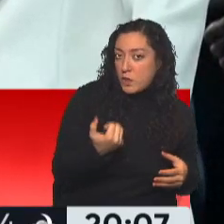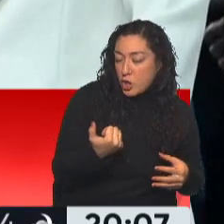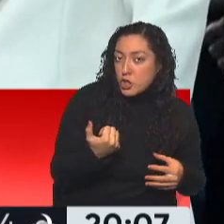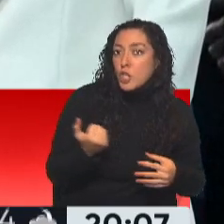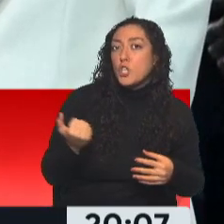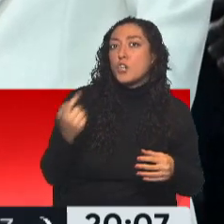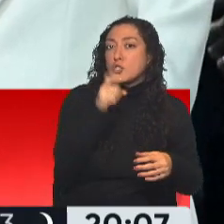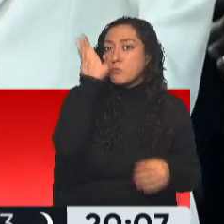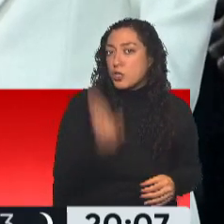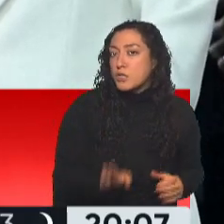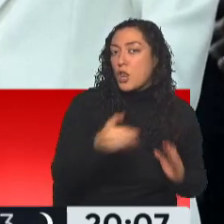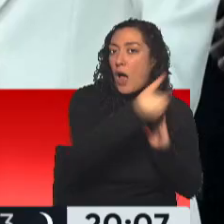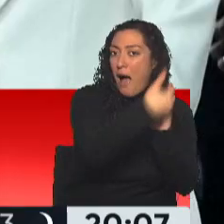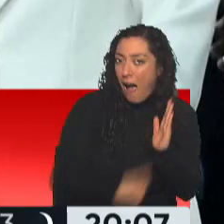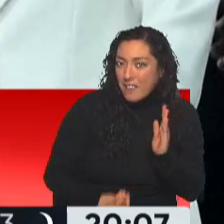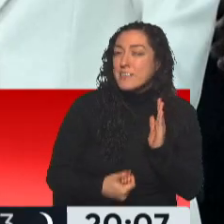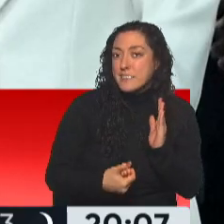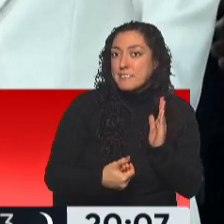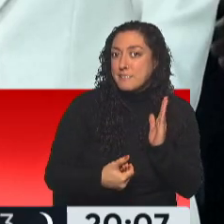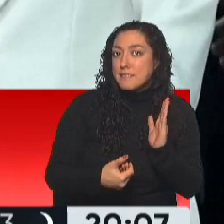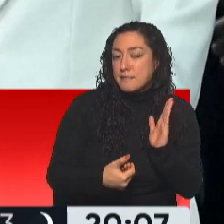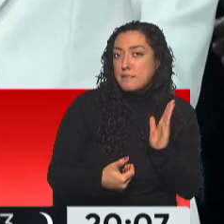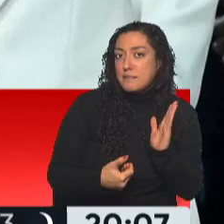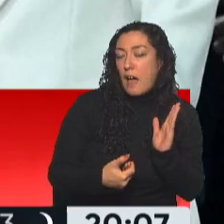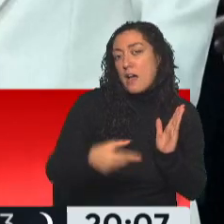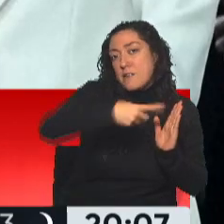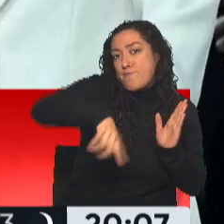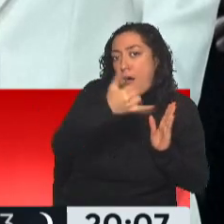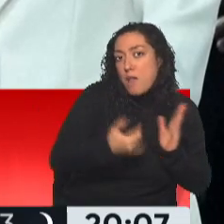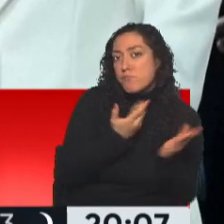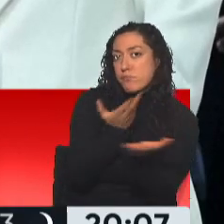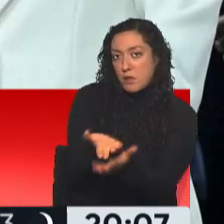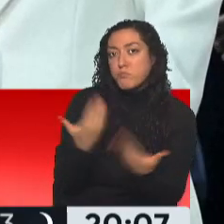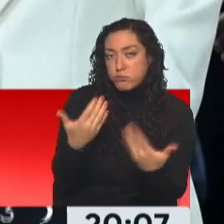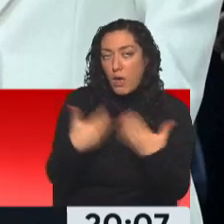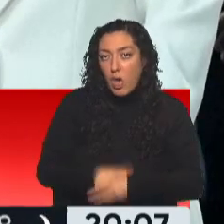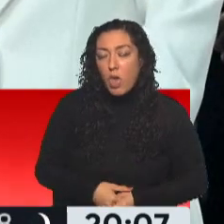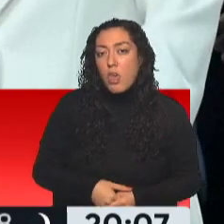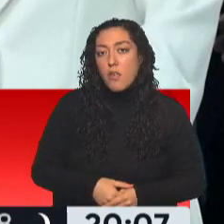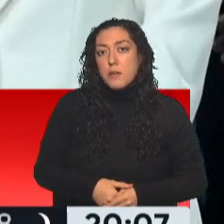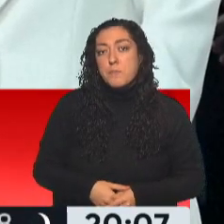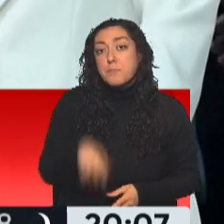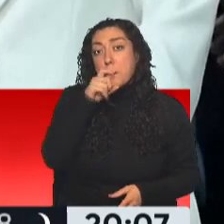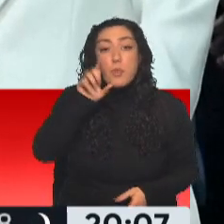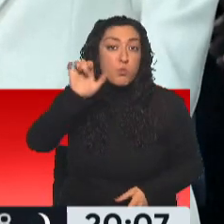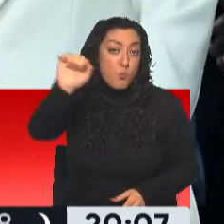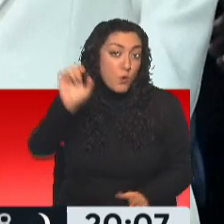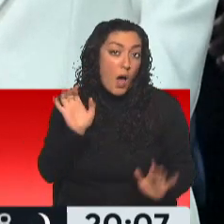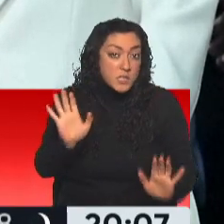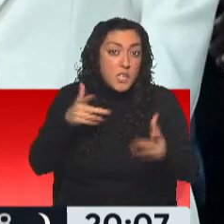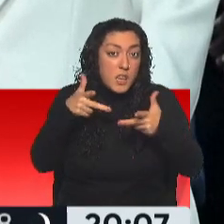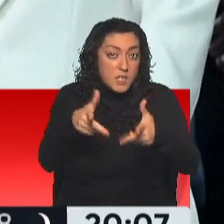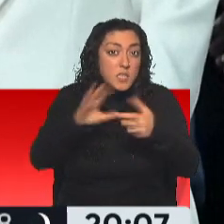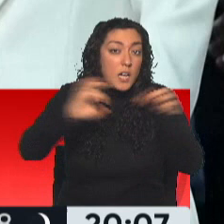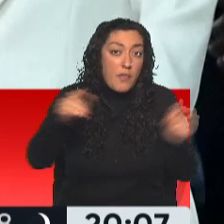el 100% de las actas que están en nuestras manos. Dijo así Maduro desde la sede de la Corte. Posteriormente, en cadena